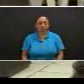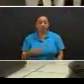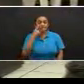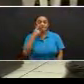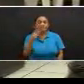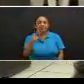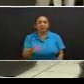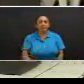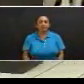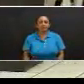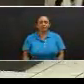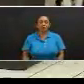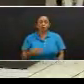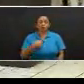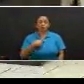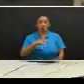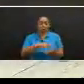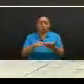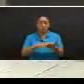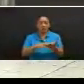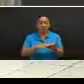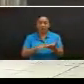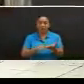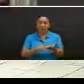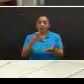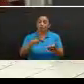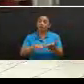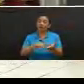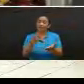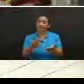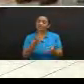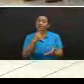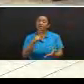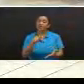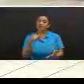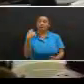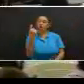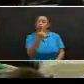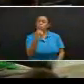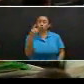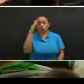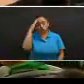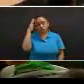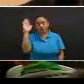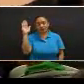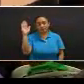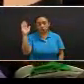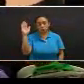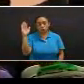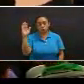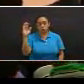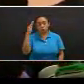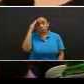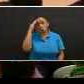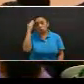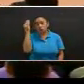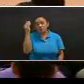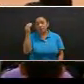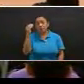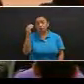Mire, yo leí un artículo en una revista que dice: todos sabemos